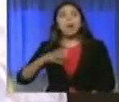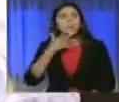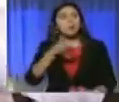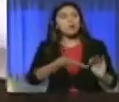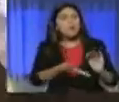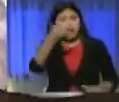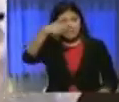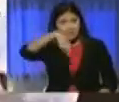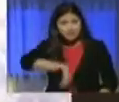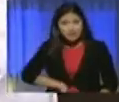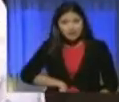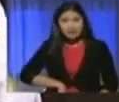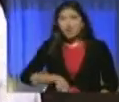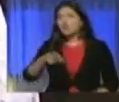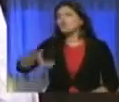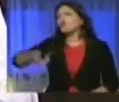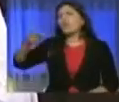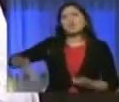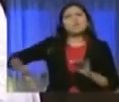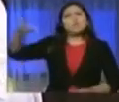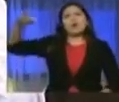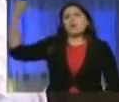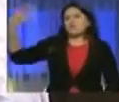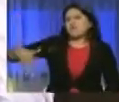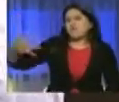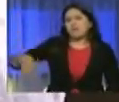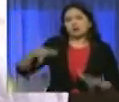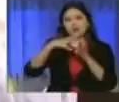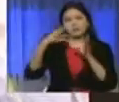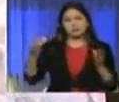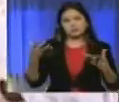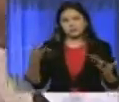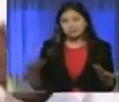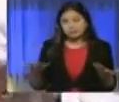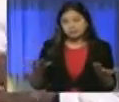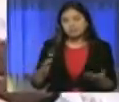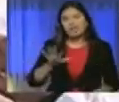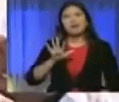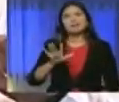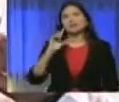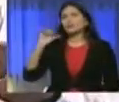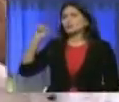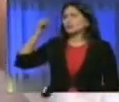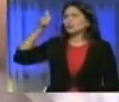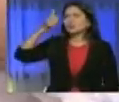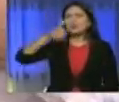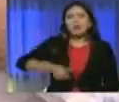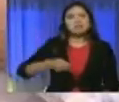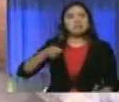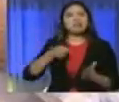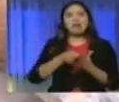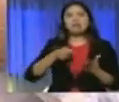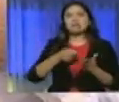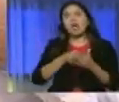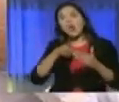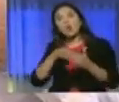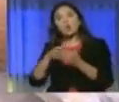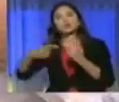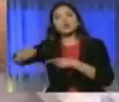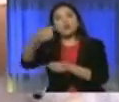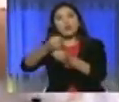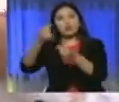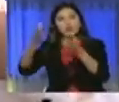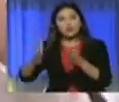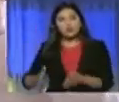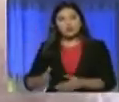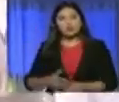salario va a aumentar la inflación. Eso es el chantaje histórico que se mantuvo aquí contra nuestra clase obrera, contra los trabajadores